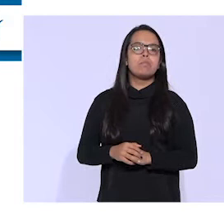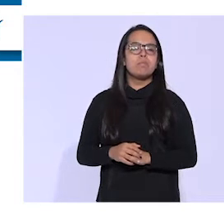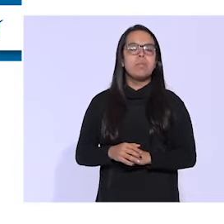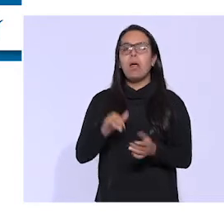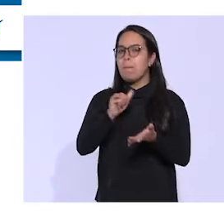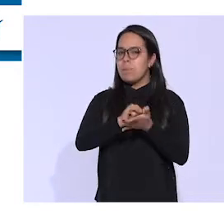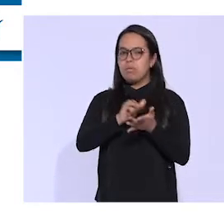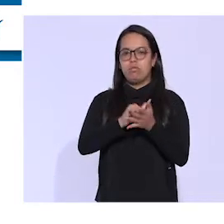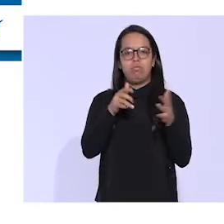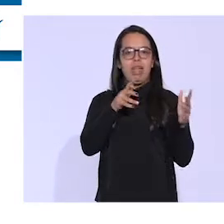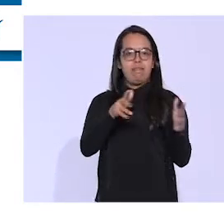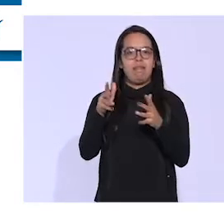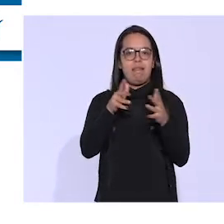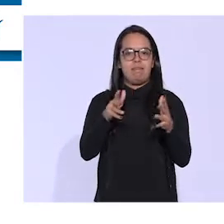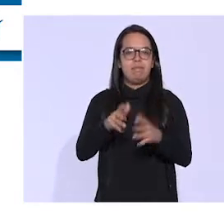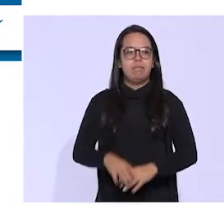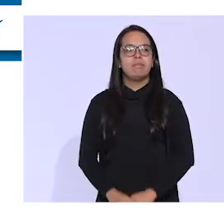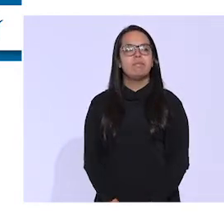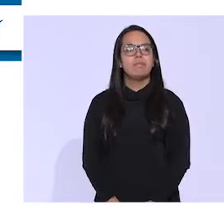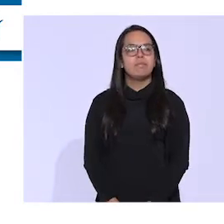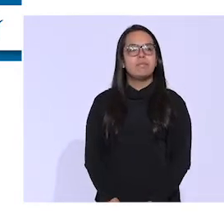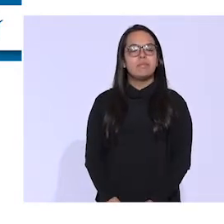enseñanza.